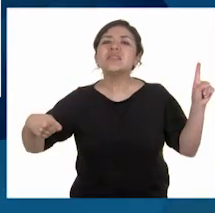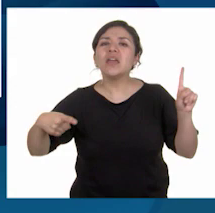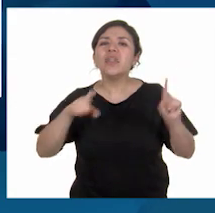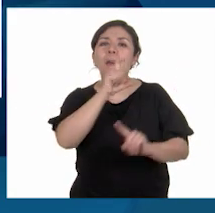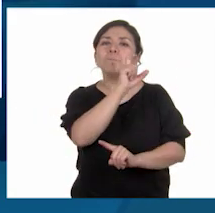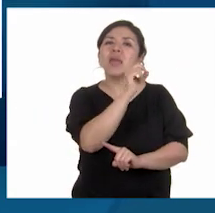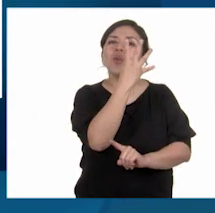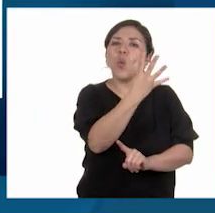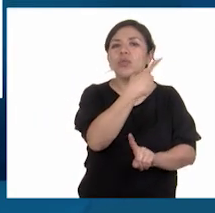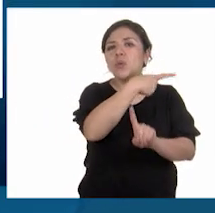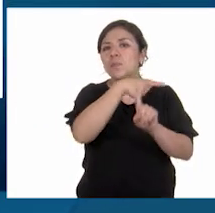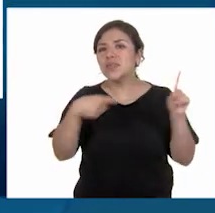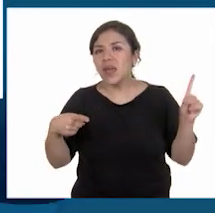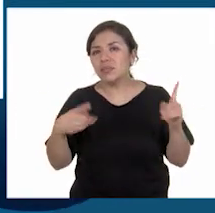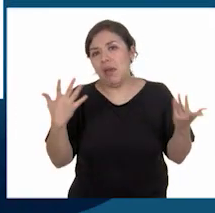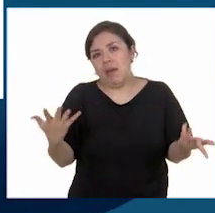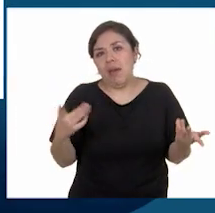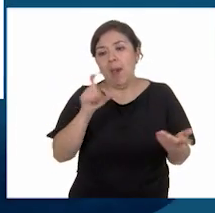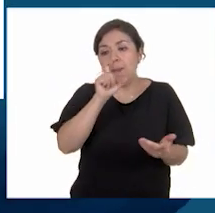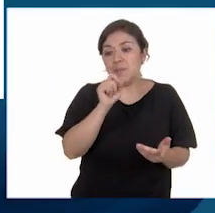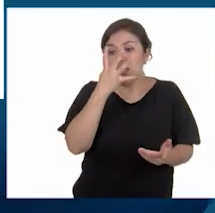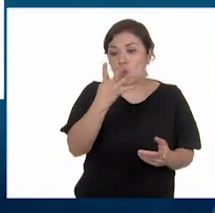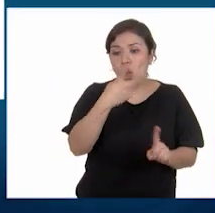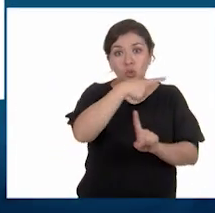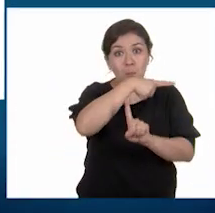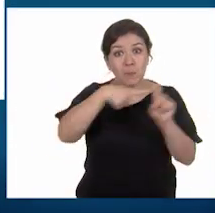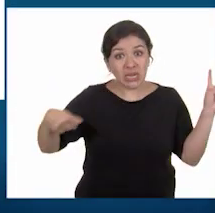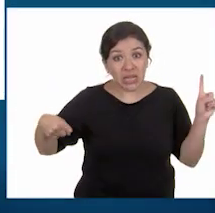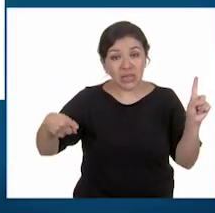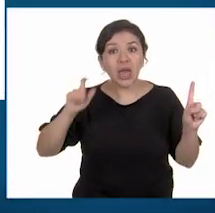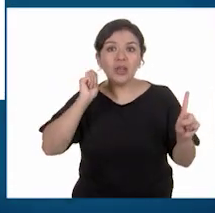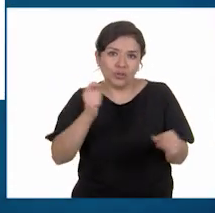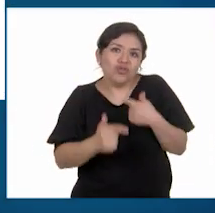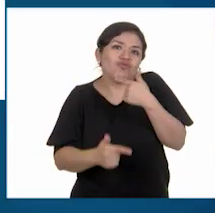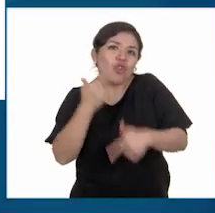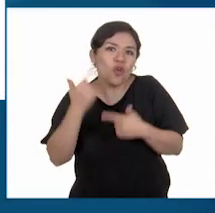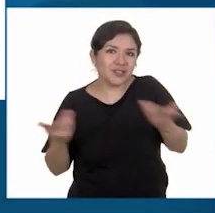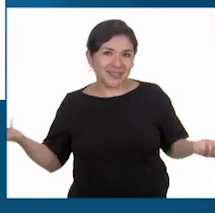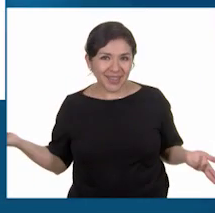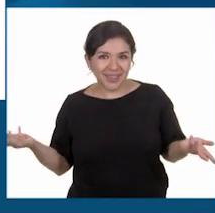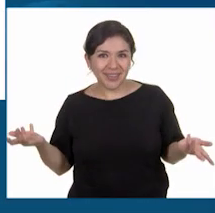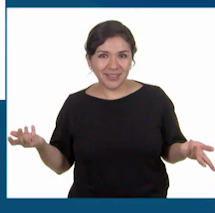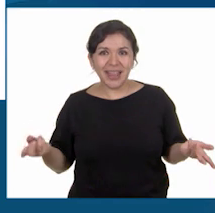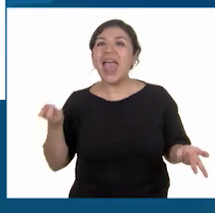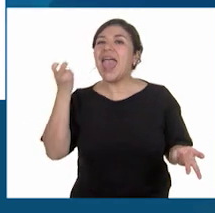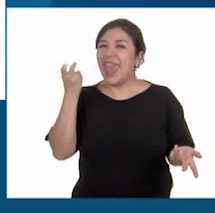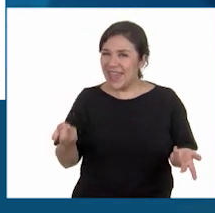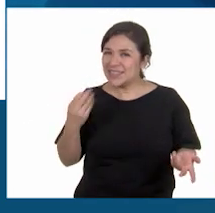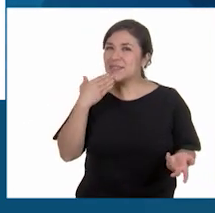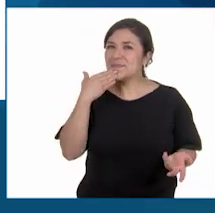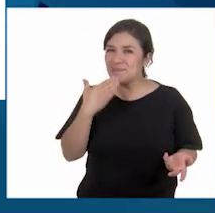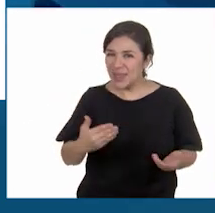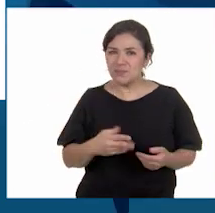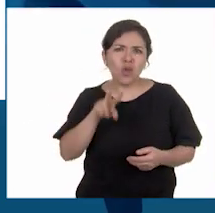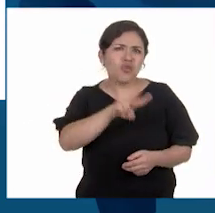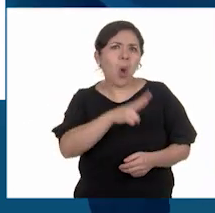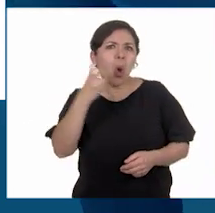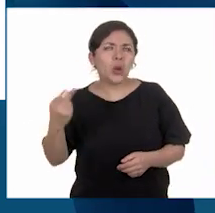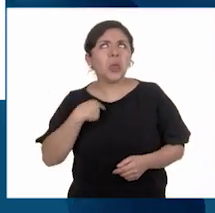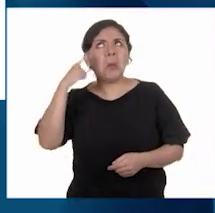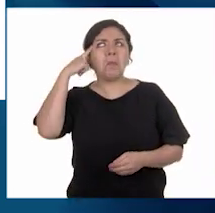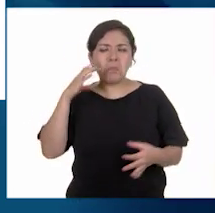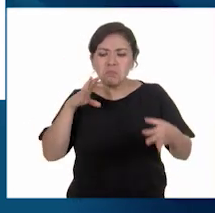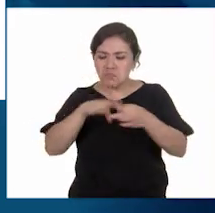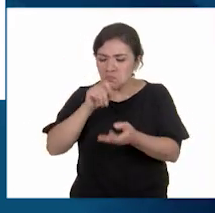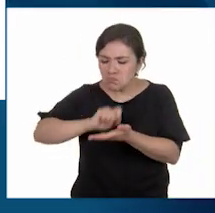Ajá. Así que la mitad de 24 es 12. Muy bien. De las dos formas me salió lo